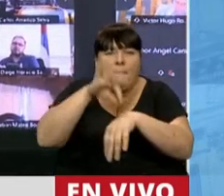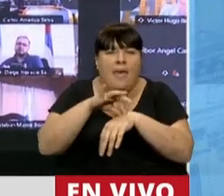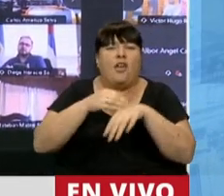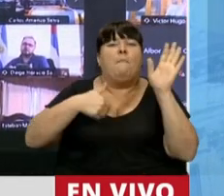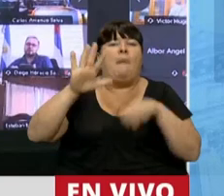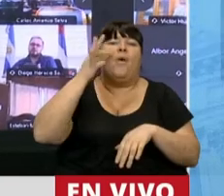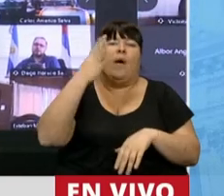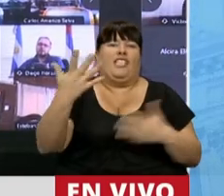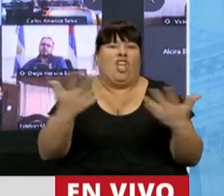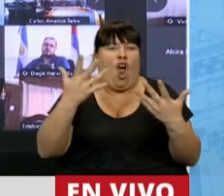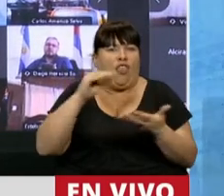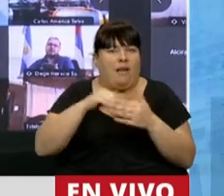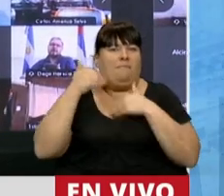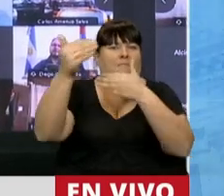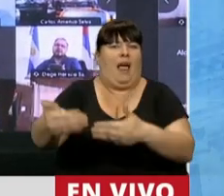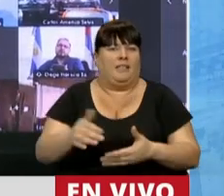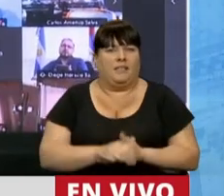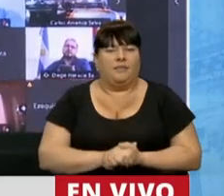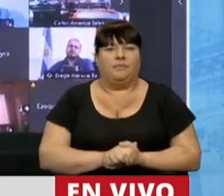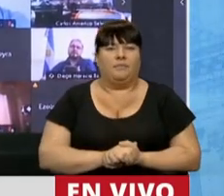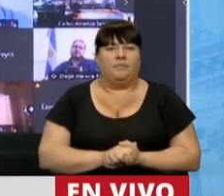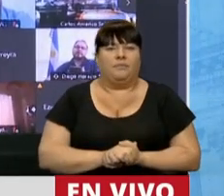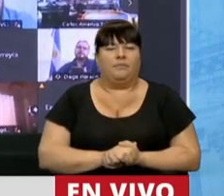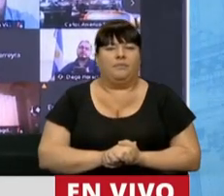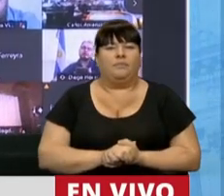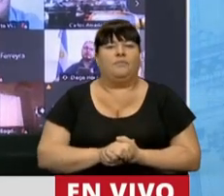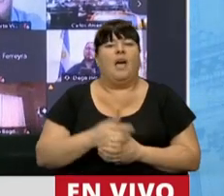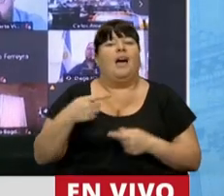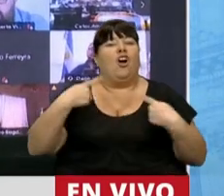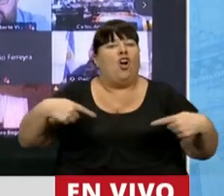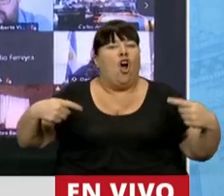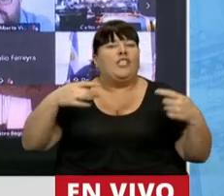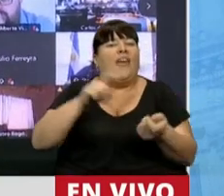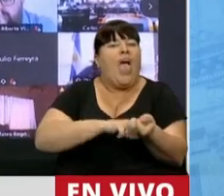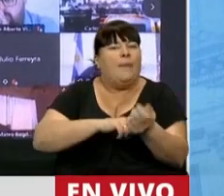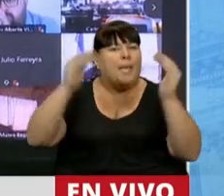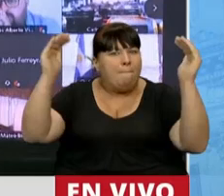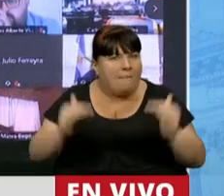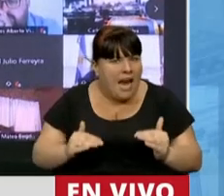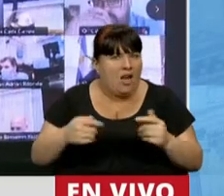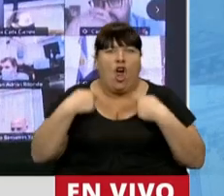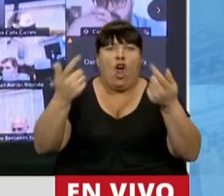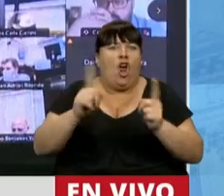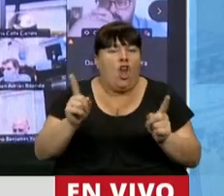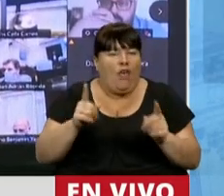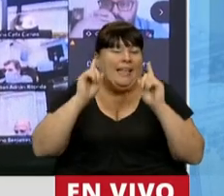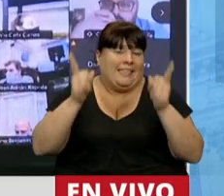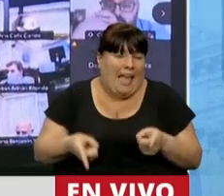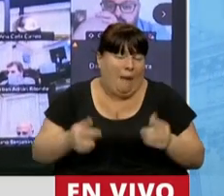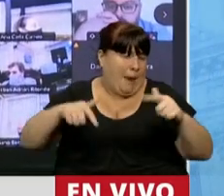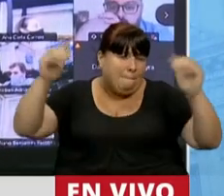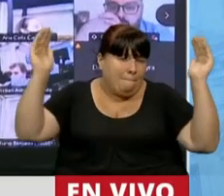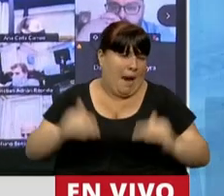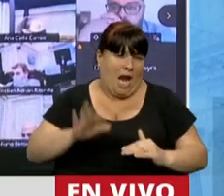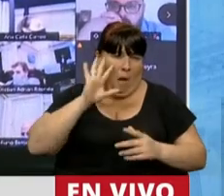más de 45 días. La disminución de los insumos para los diabéticos tampoco están llegando, además que se